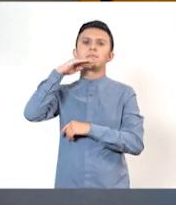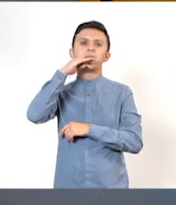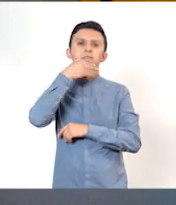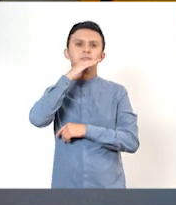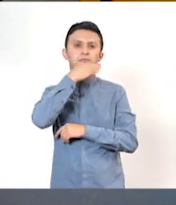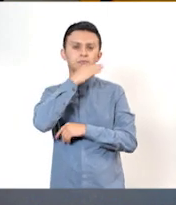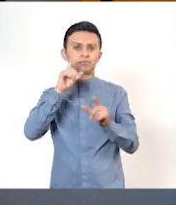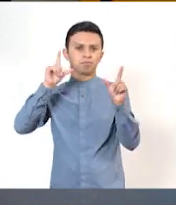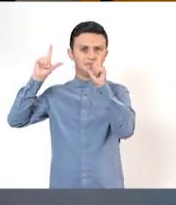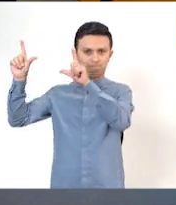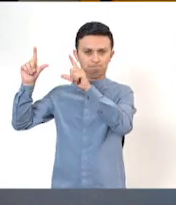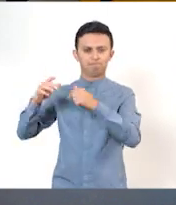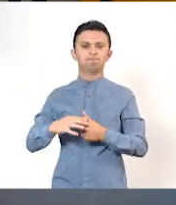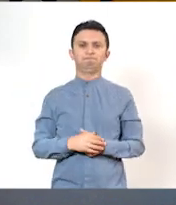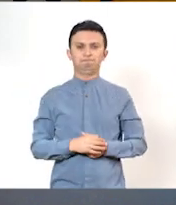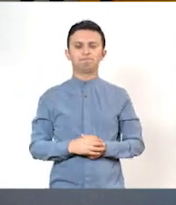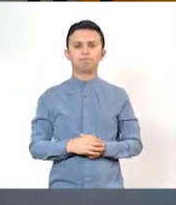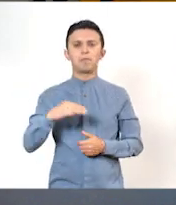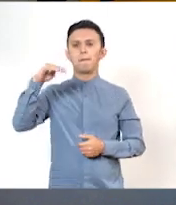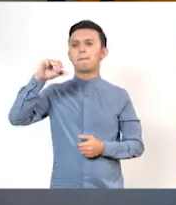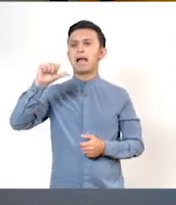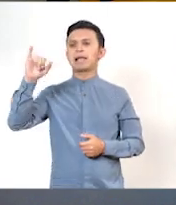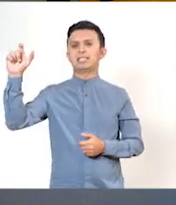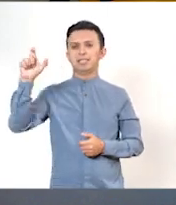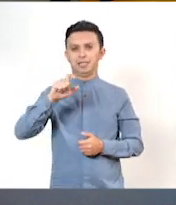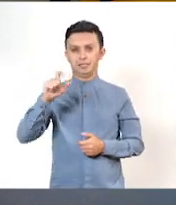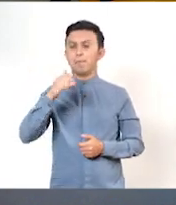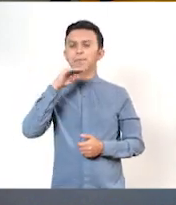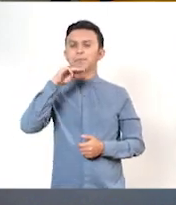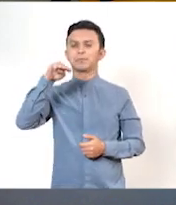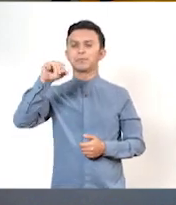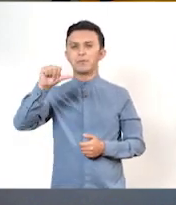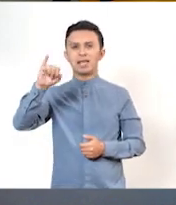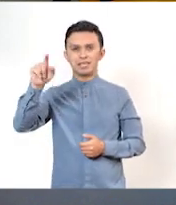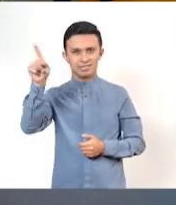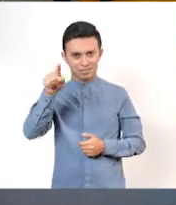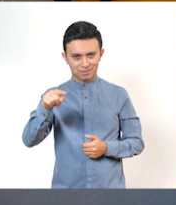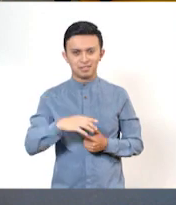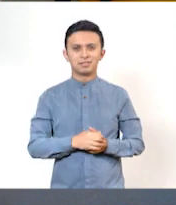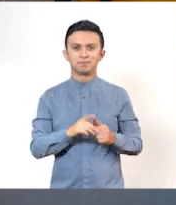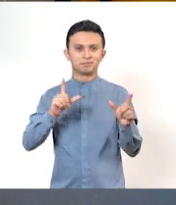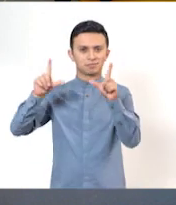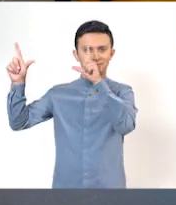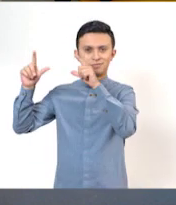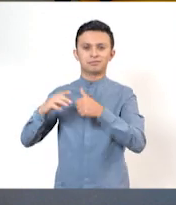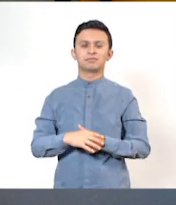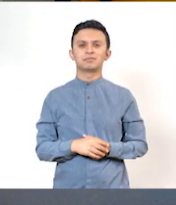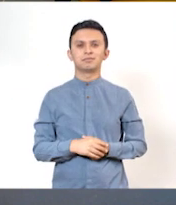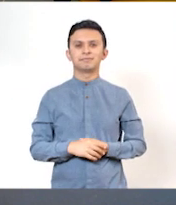maíz. Muy bien. Vamos a colgarla por aquí.